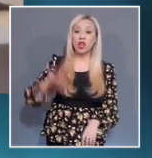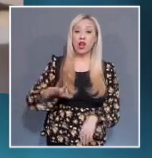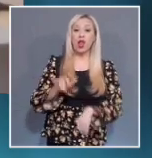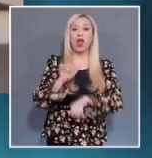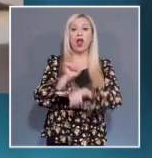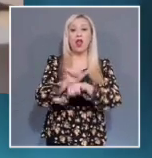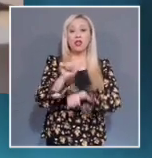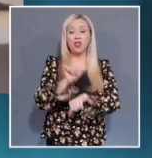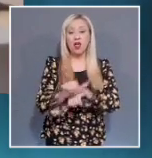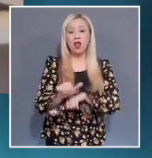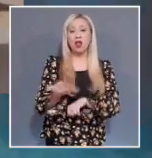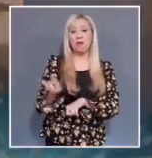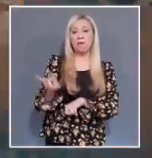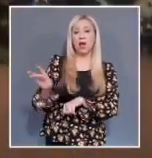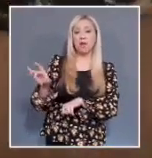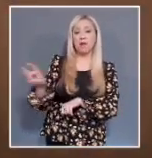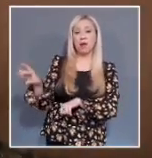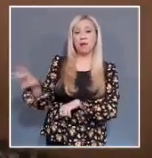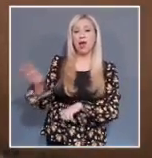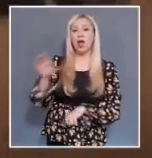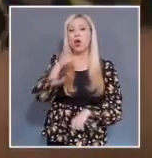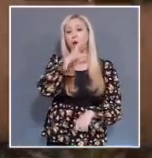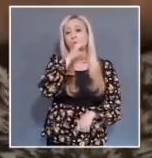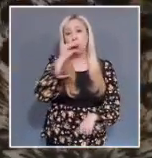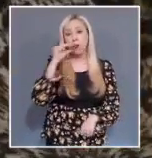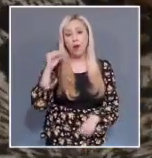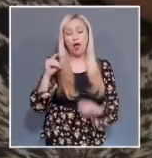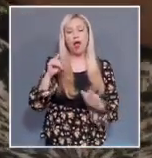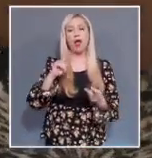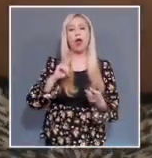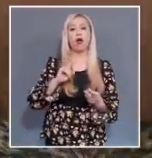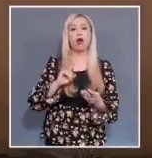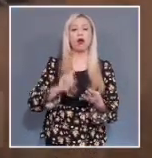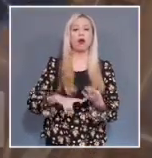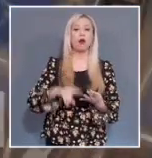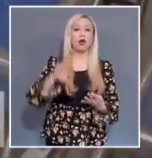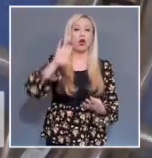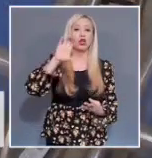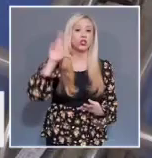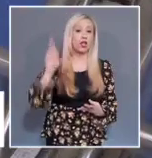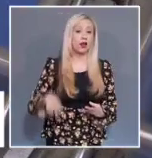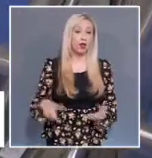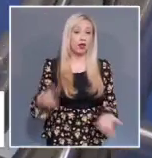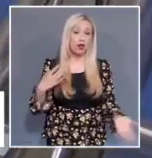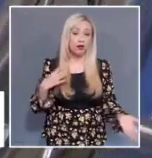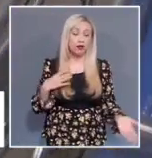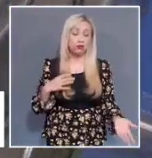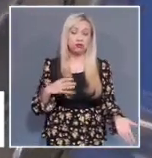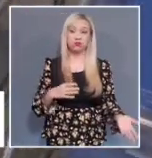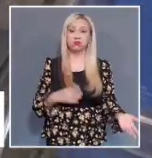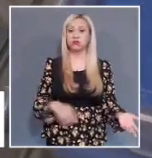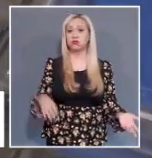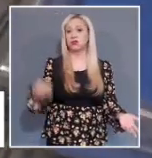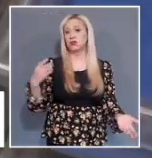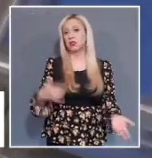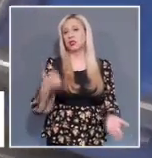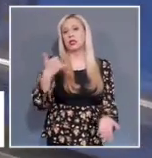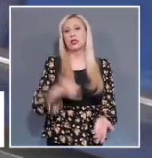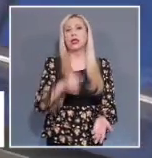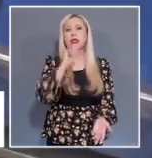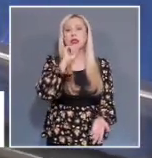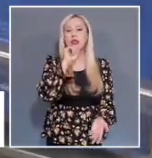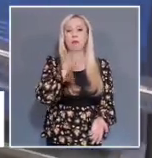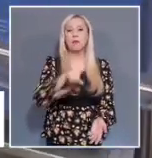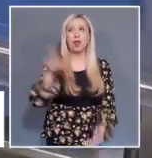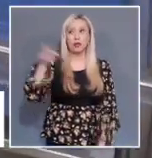a los de Cuba o Costa Rica, ¿no? Y ni qué decir frente a los niveles del tan mencionado Dinamarca,